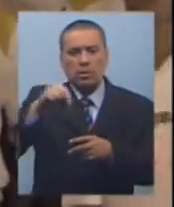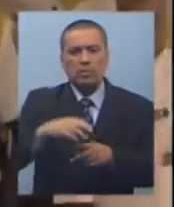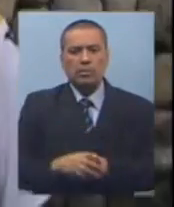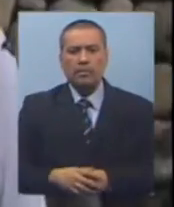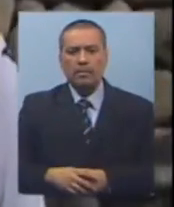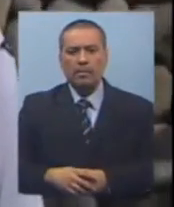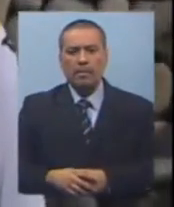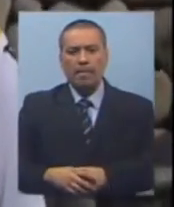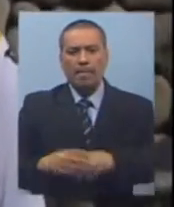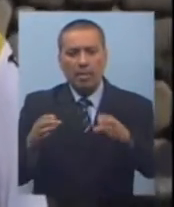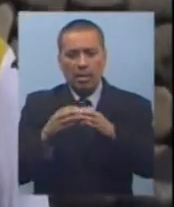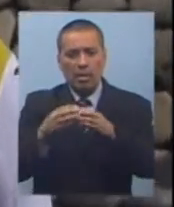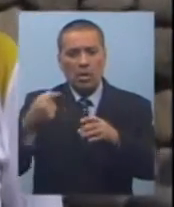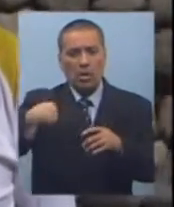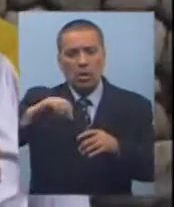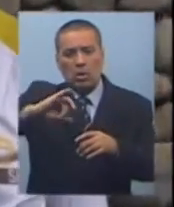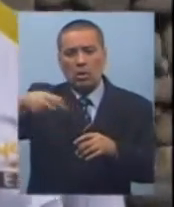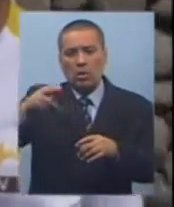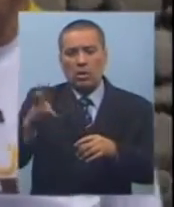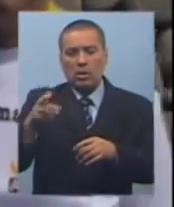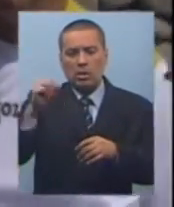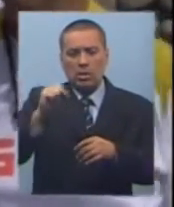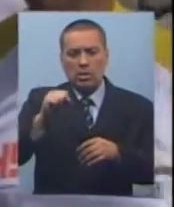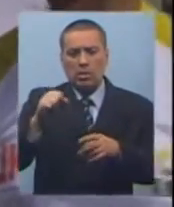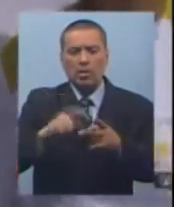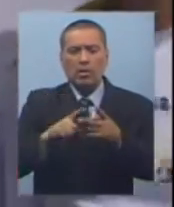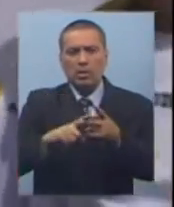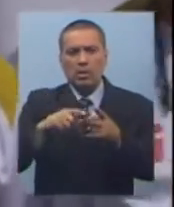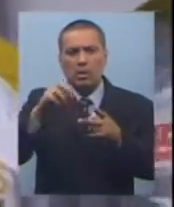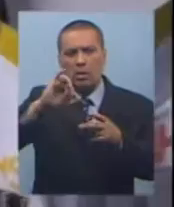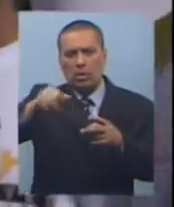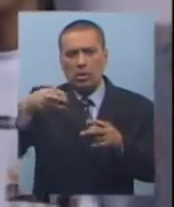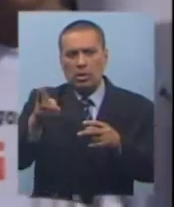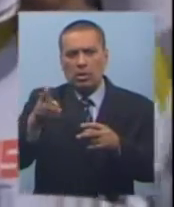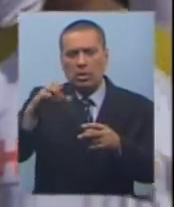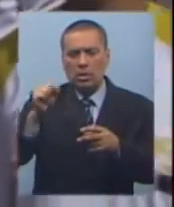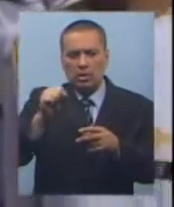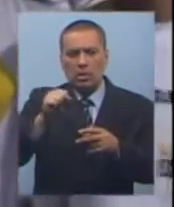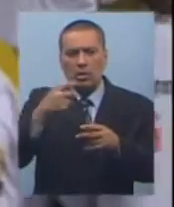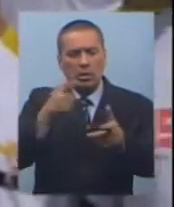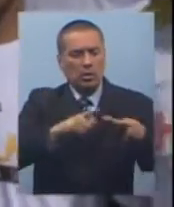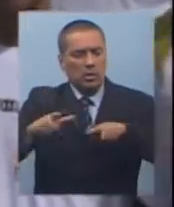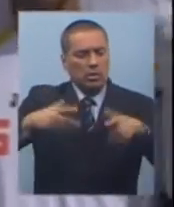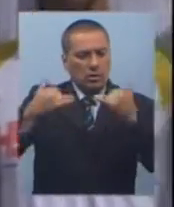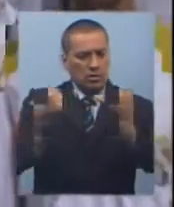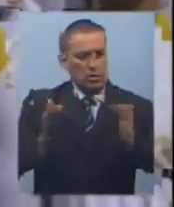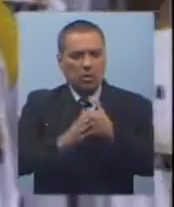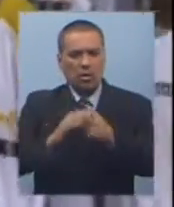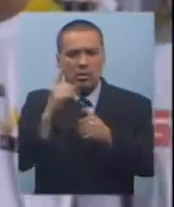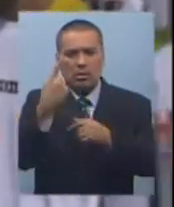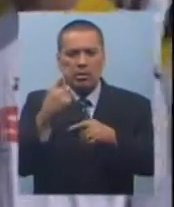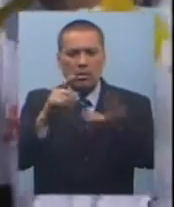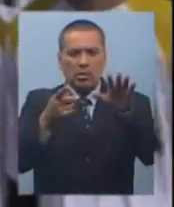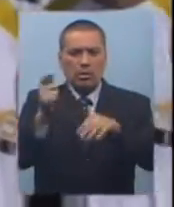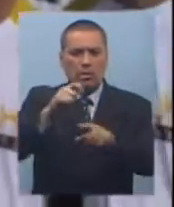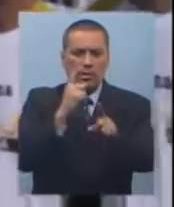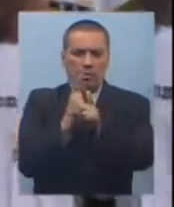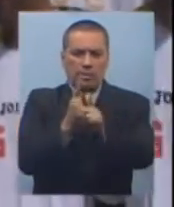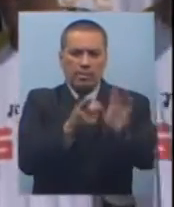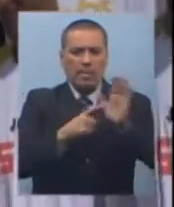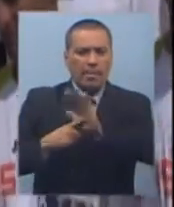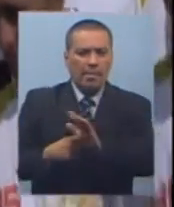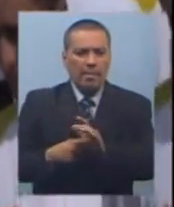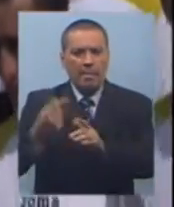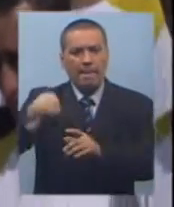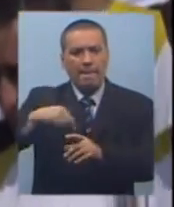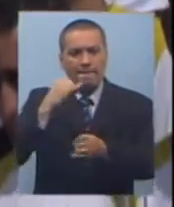Albornoz. Los equipos de JHS Grupo y JHS Aves tienen listo su calendario para cerrar el primer semestre de competencias,